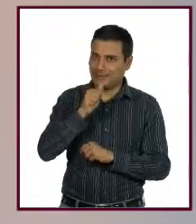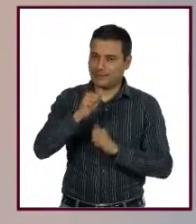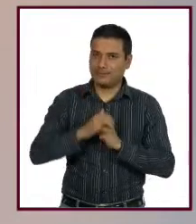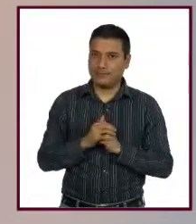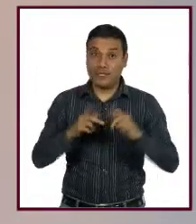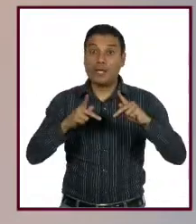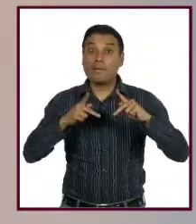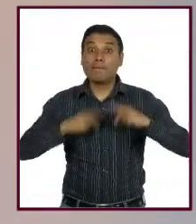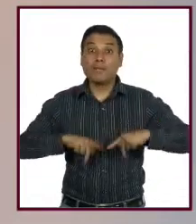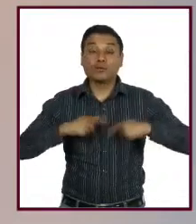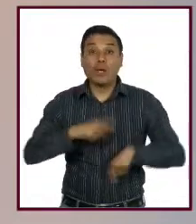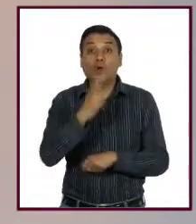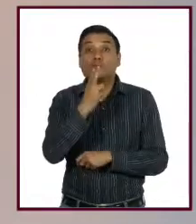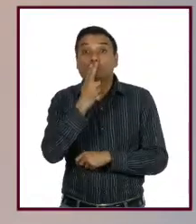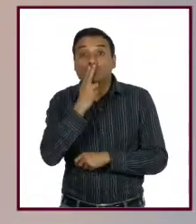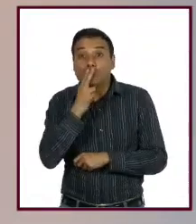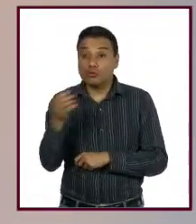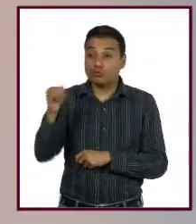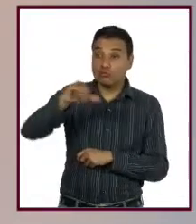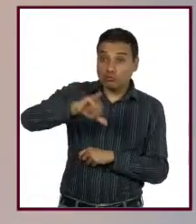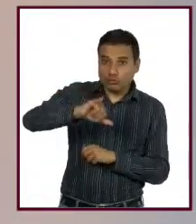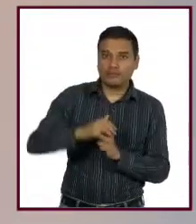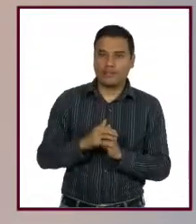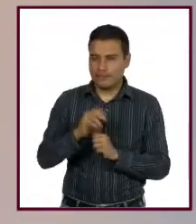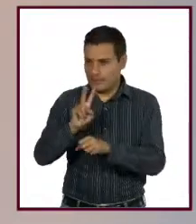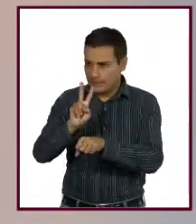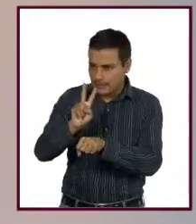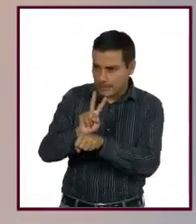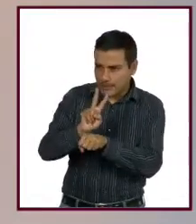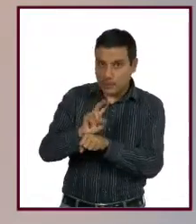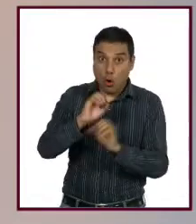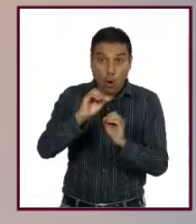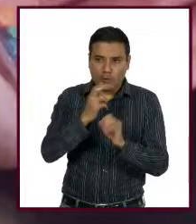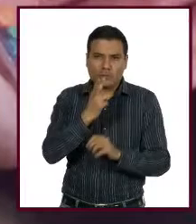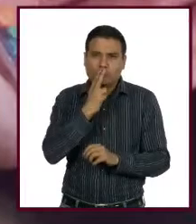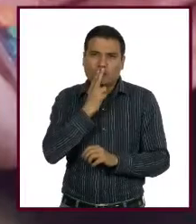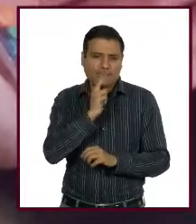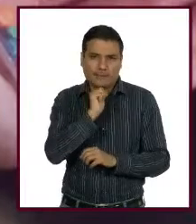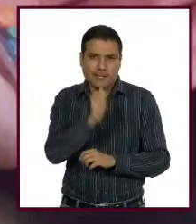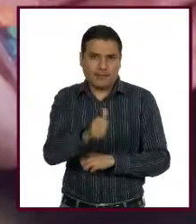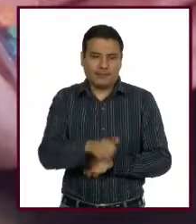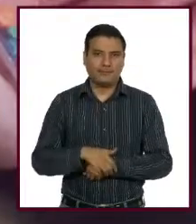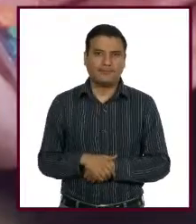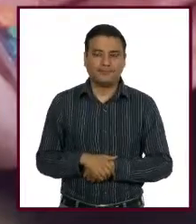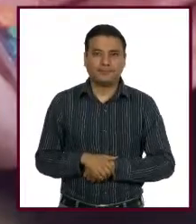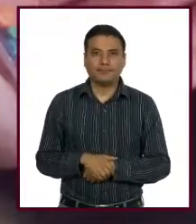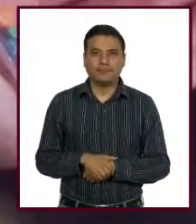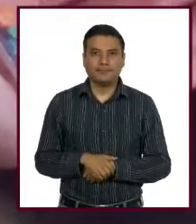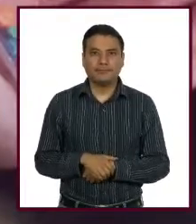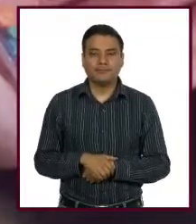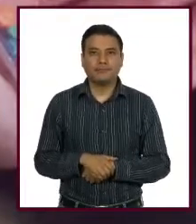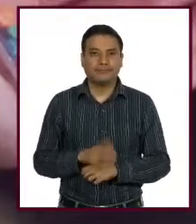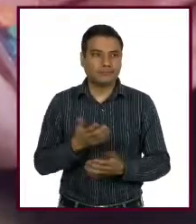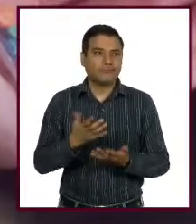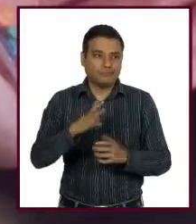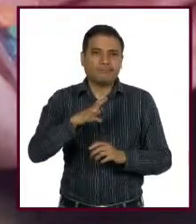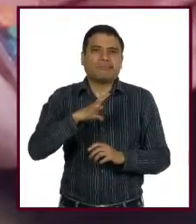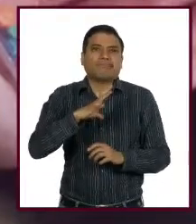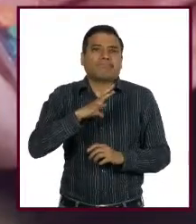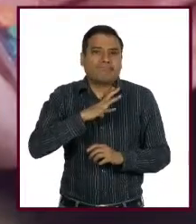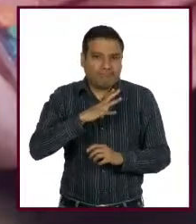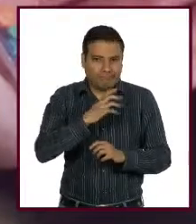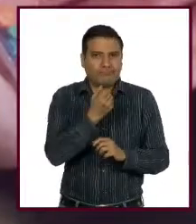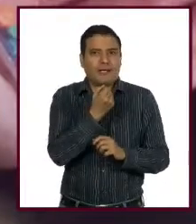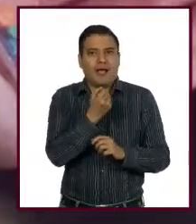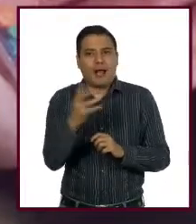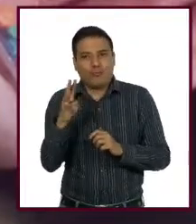y de preferencia, si no se tienen que usar, que no se usen. Hay algunos artículos que por el color o